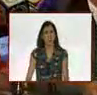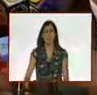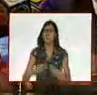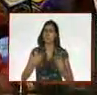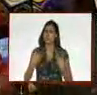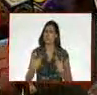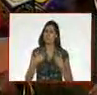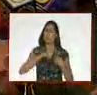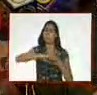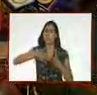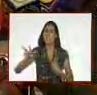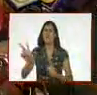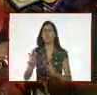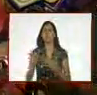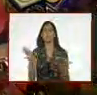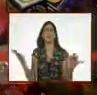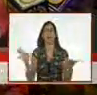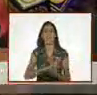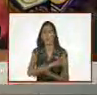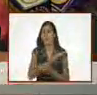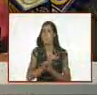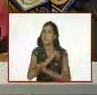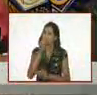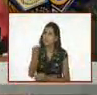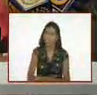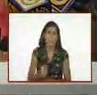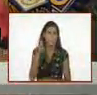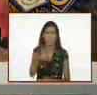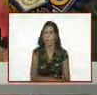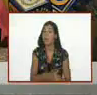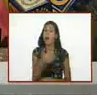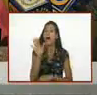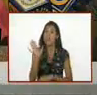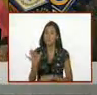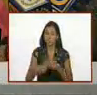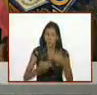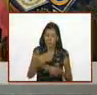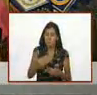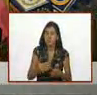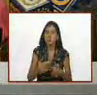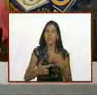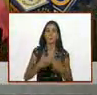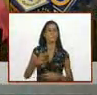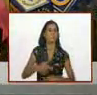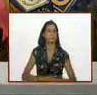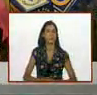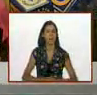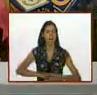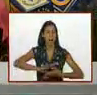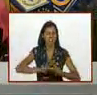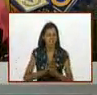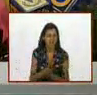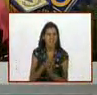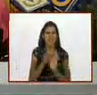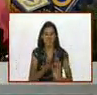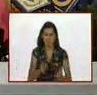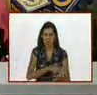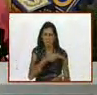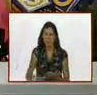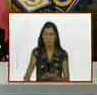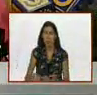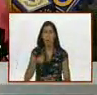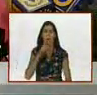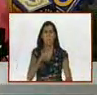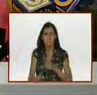mar territorial, acabó para siempre. Así vamos avanzando en la revolución, acabando con esos males